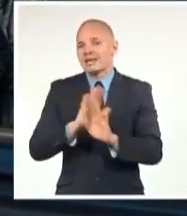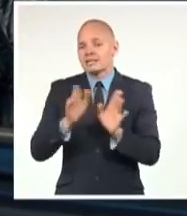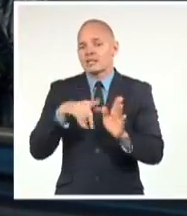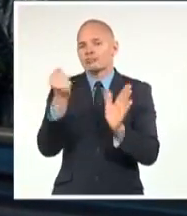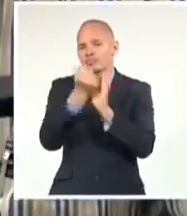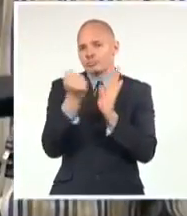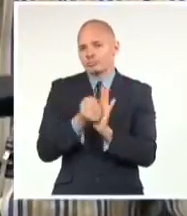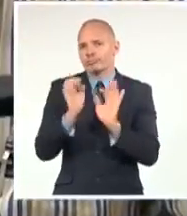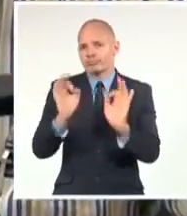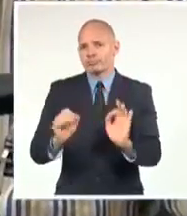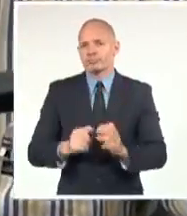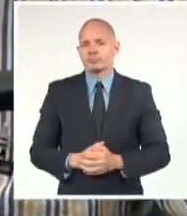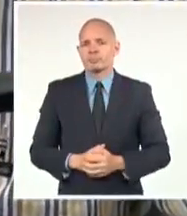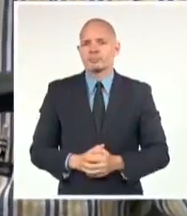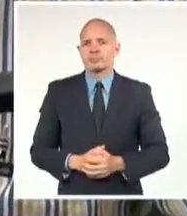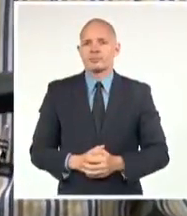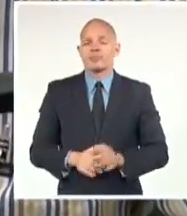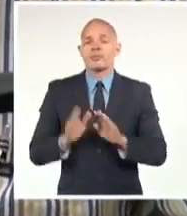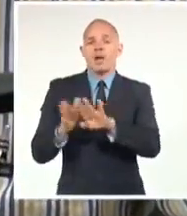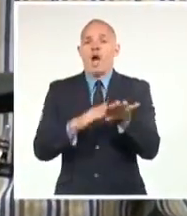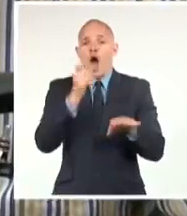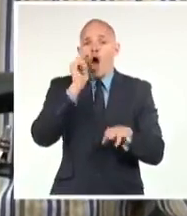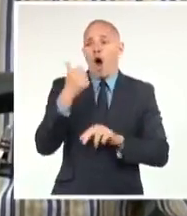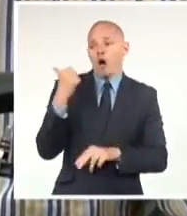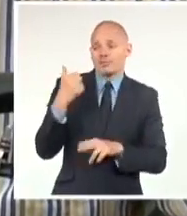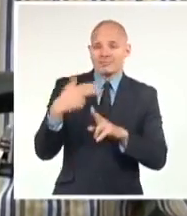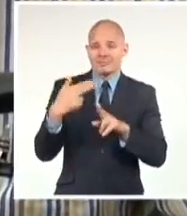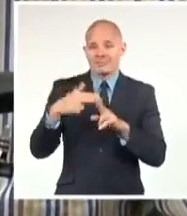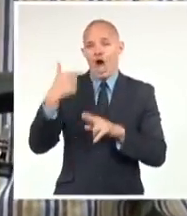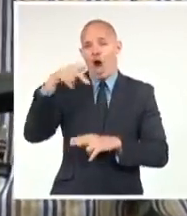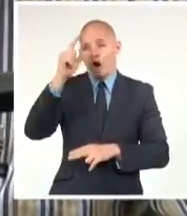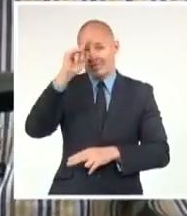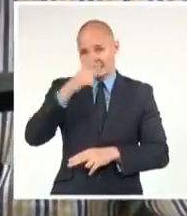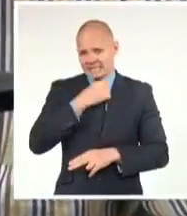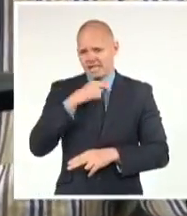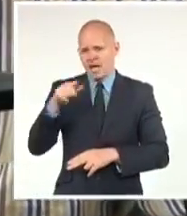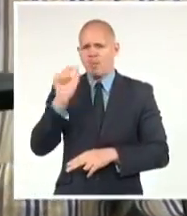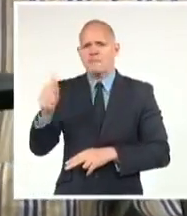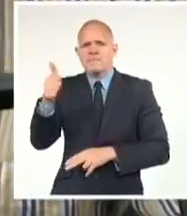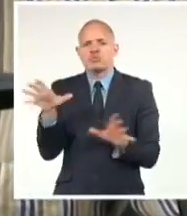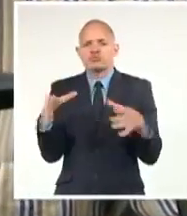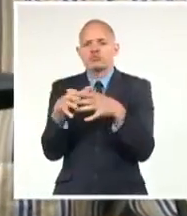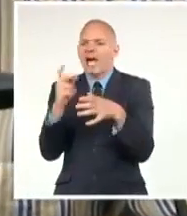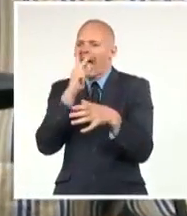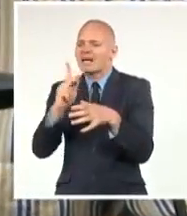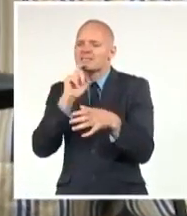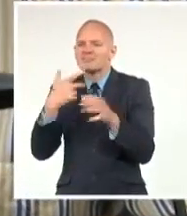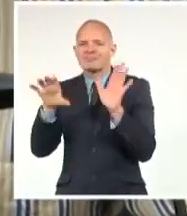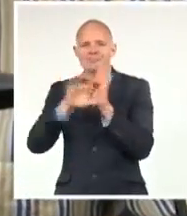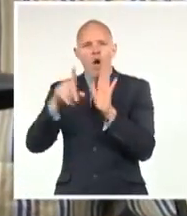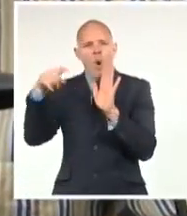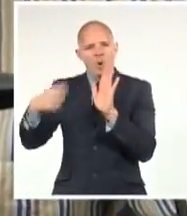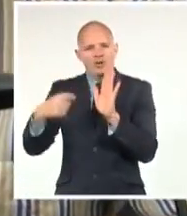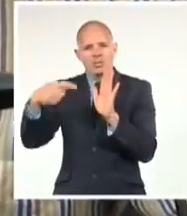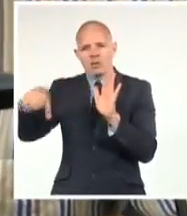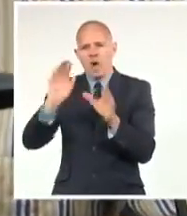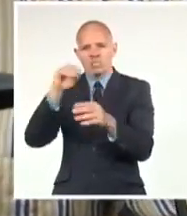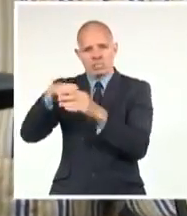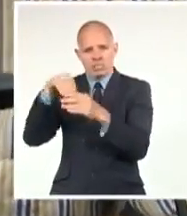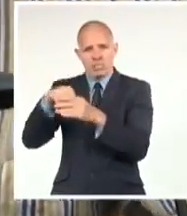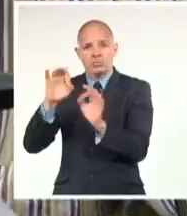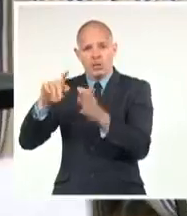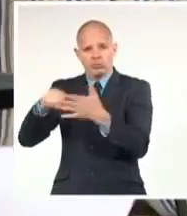por este órgano. Mientras que José Luis Toledo Santander, presidente de la Comisión de Asuntos Constitucionales y Jurídicos del Parlamento